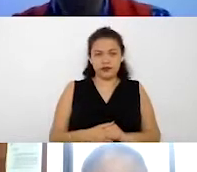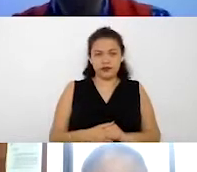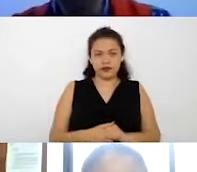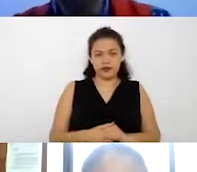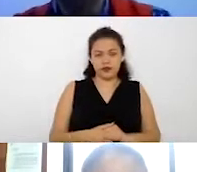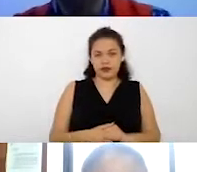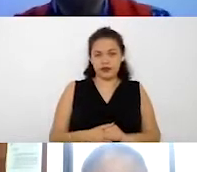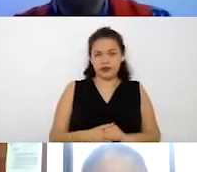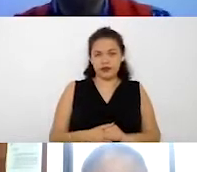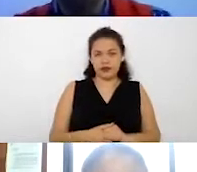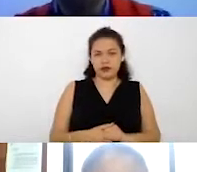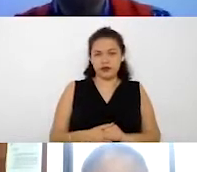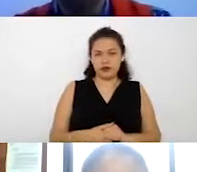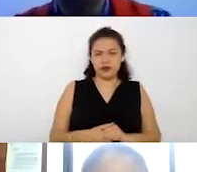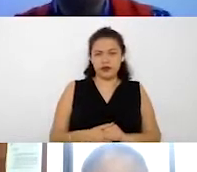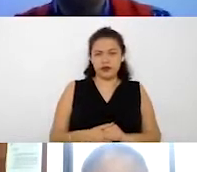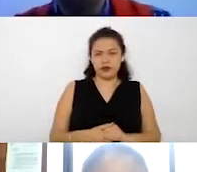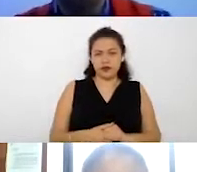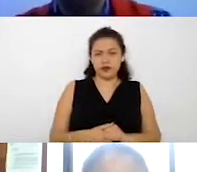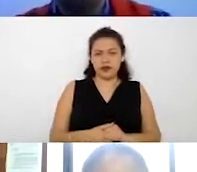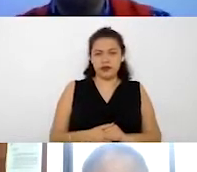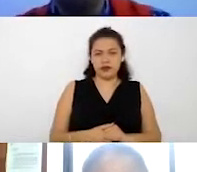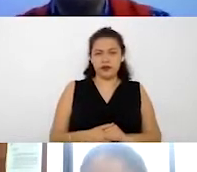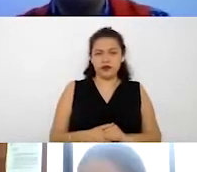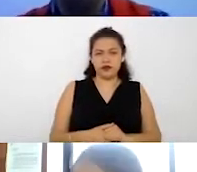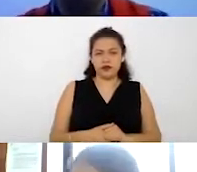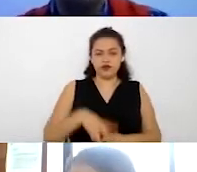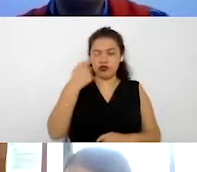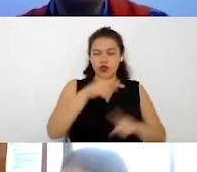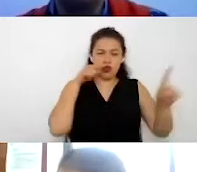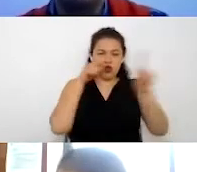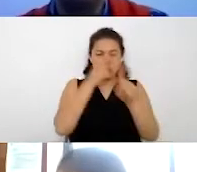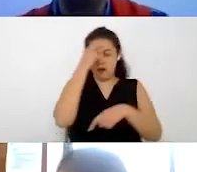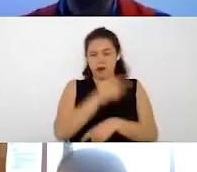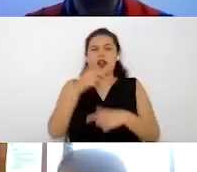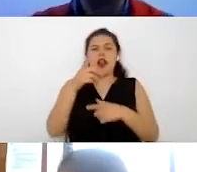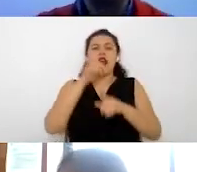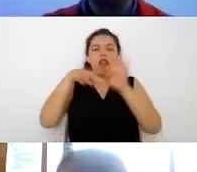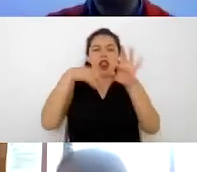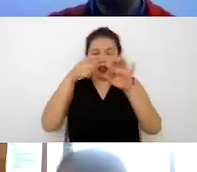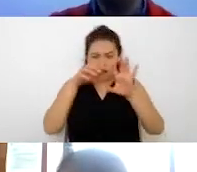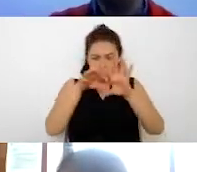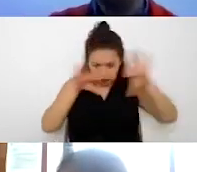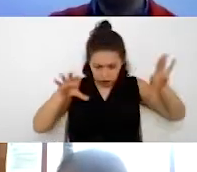¿Cuál creen ustedes que sea el objetivo de aplicar un torniquete?